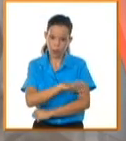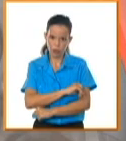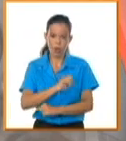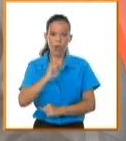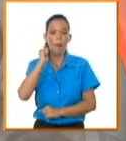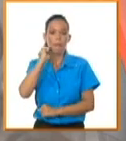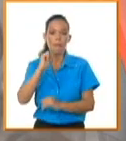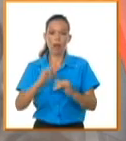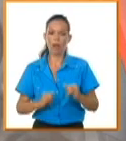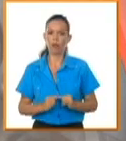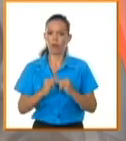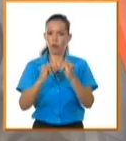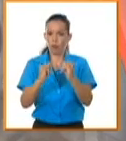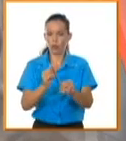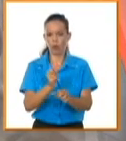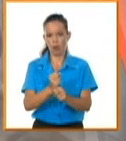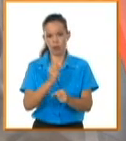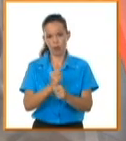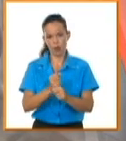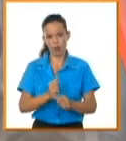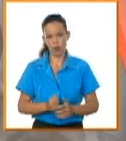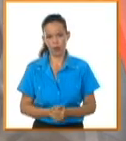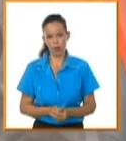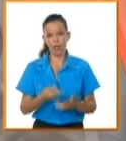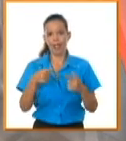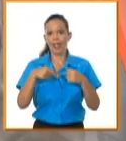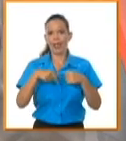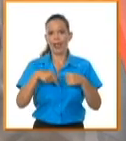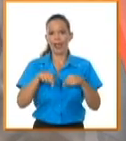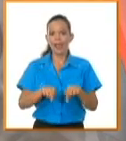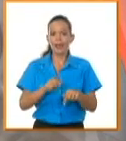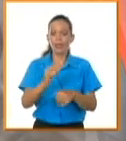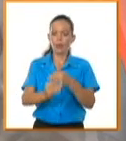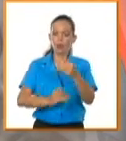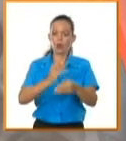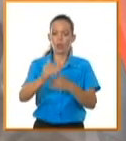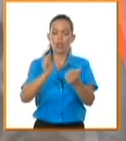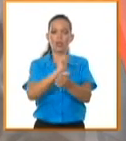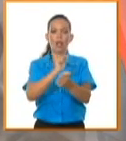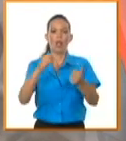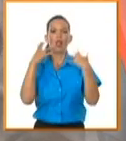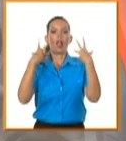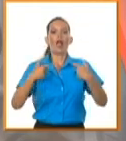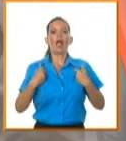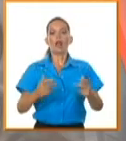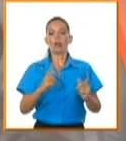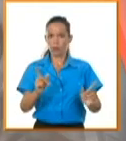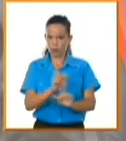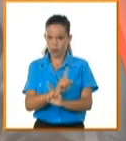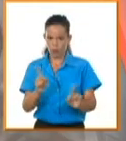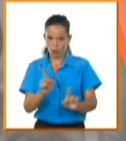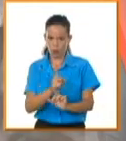Esto no es como se dice esto es un proceso ordenado esos Pescadores que es el ejemplo que le puse hoy